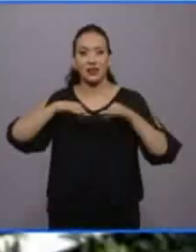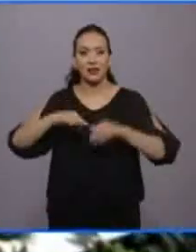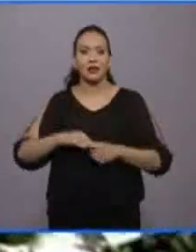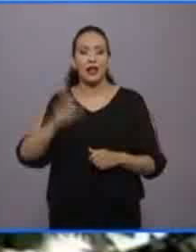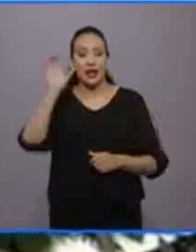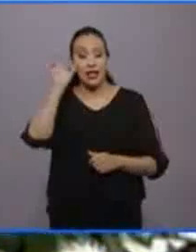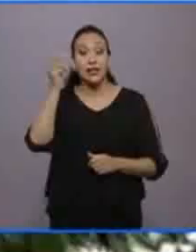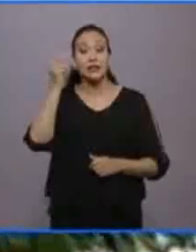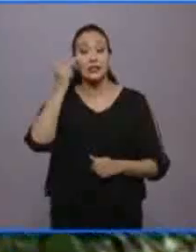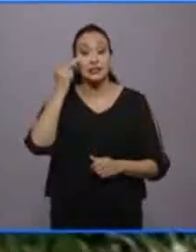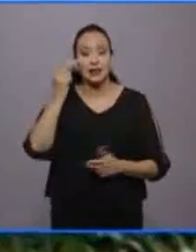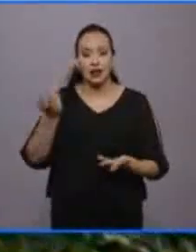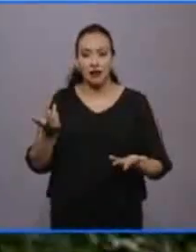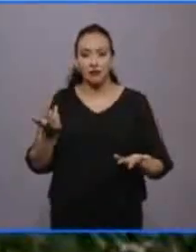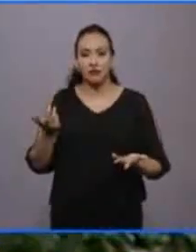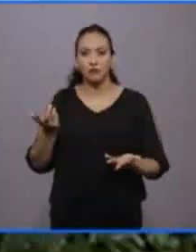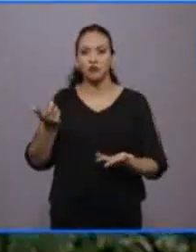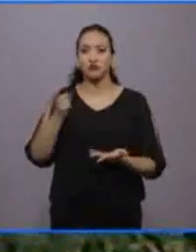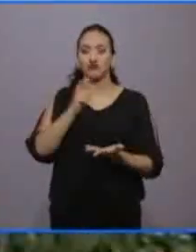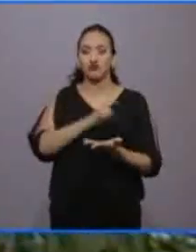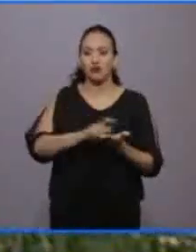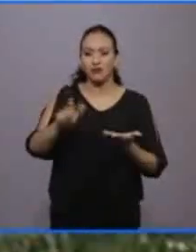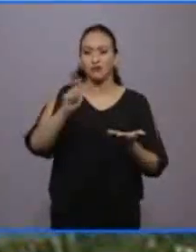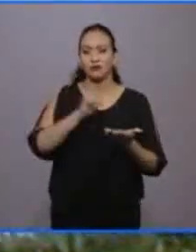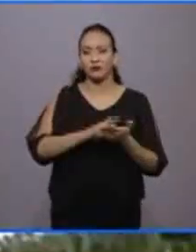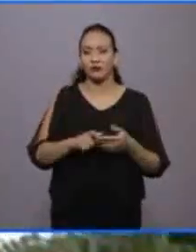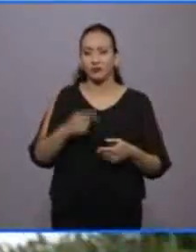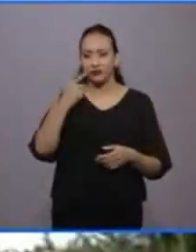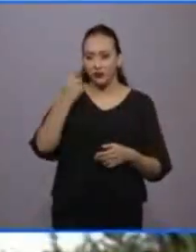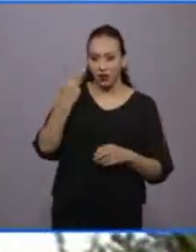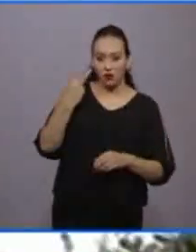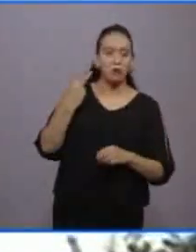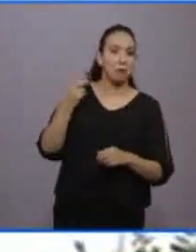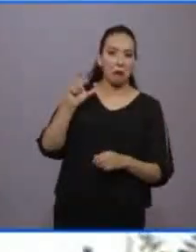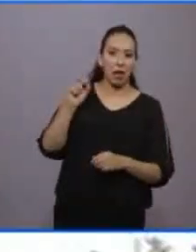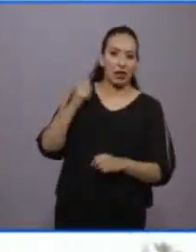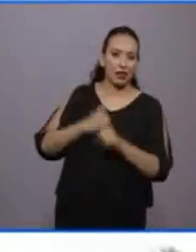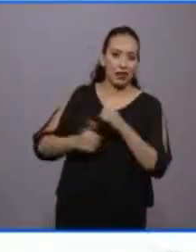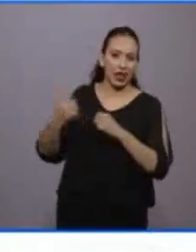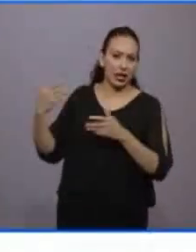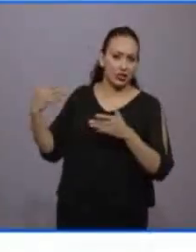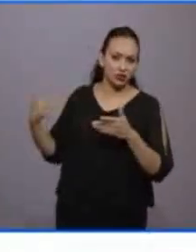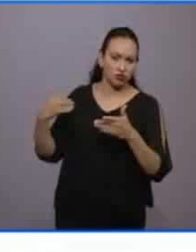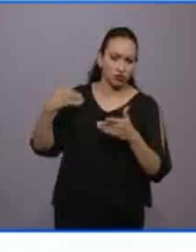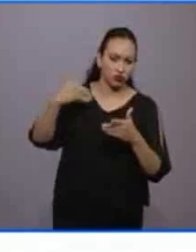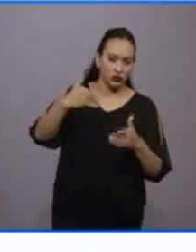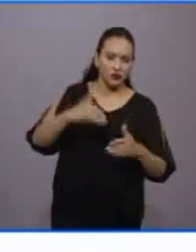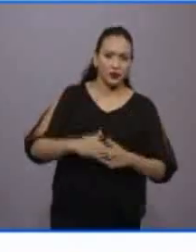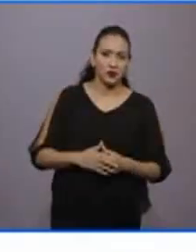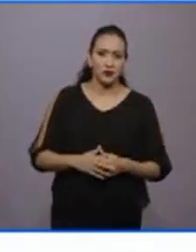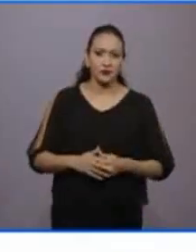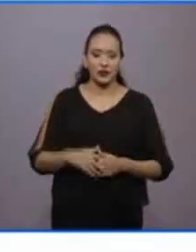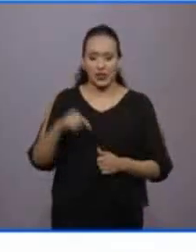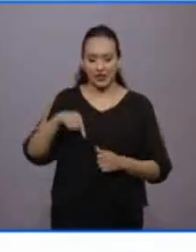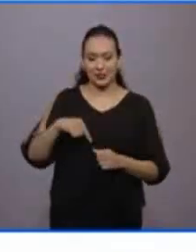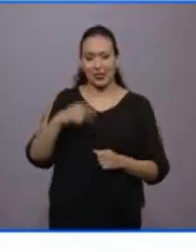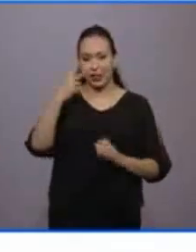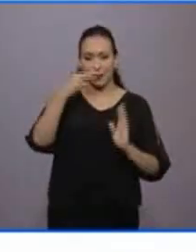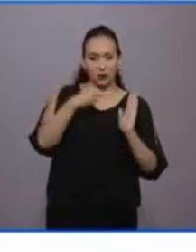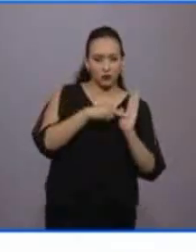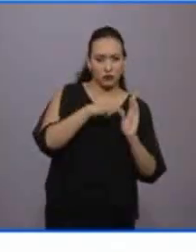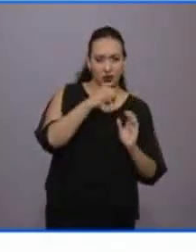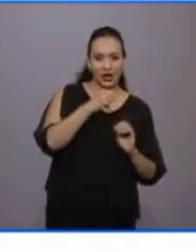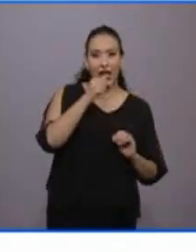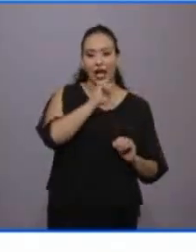China consume en las primeras 2 décadas de este siglo, del 2000 al